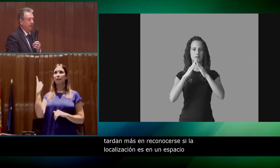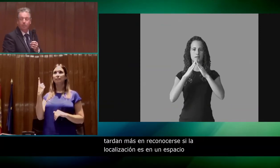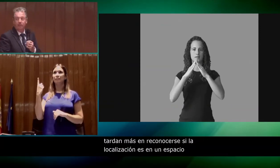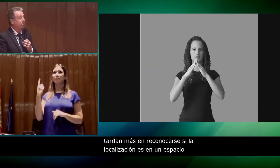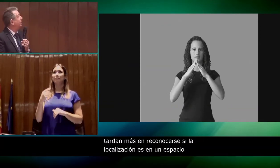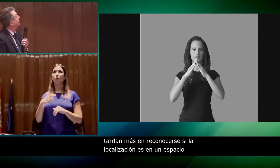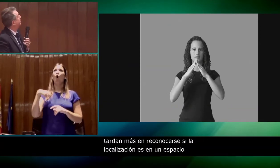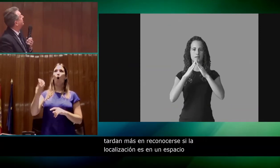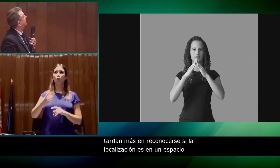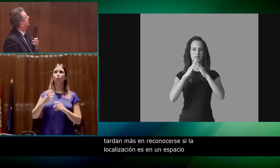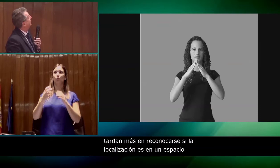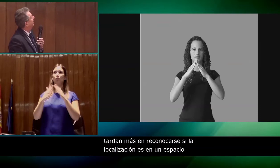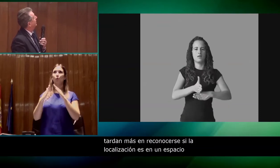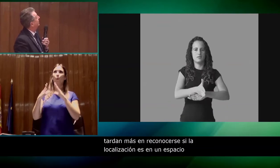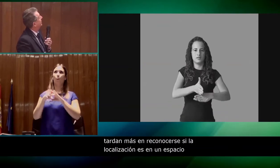Vídeo siguiente, por favor.